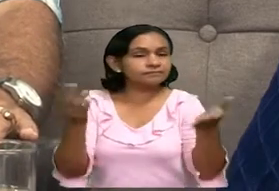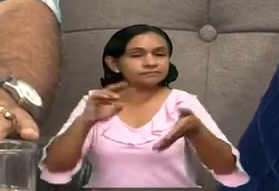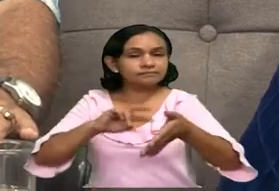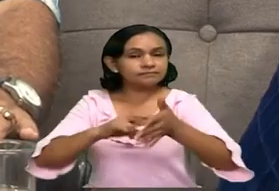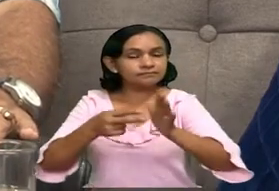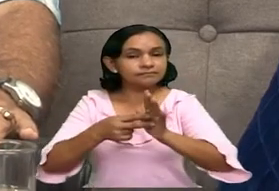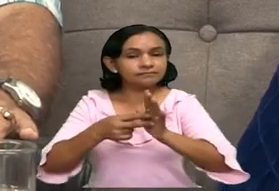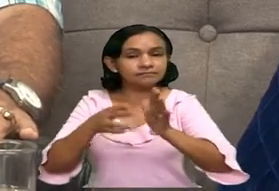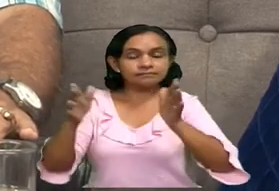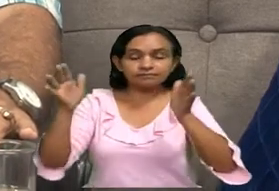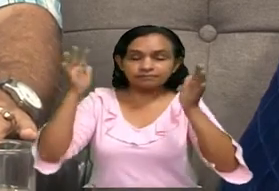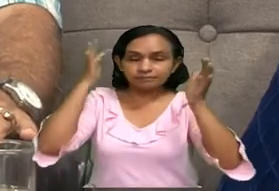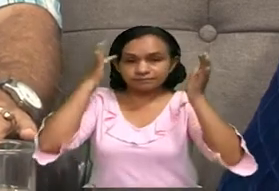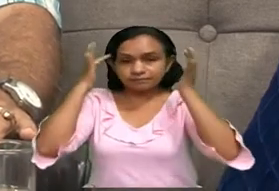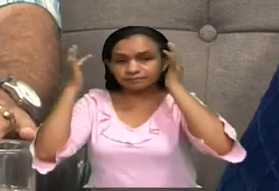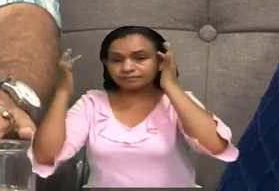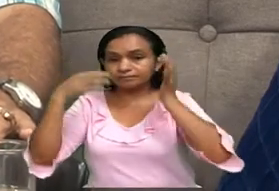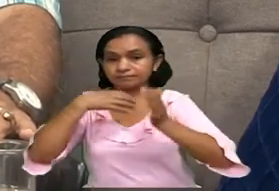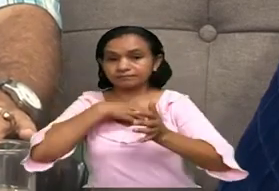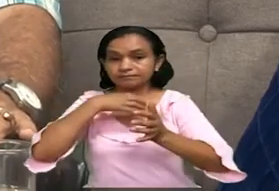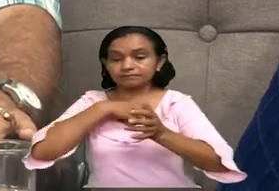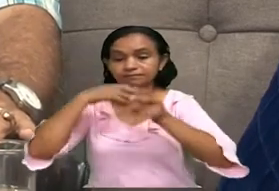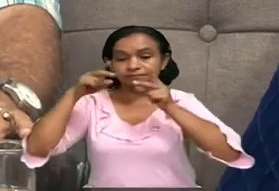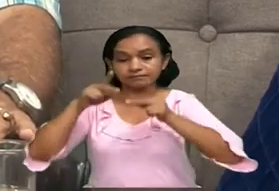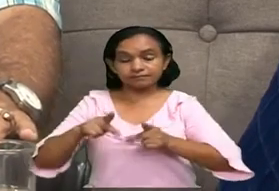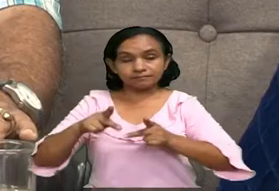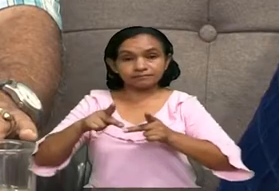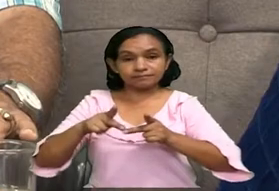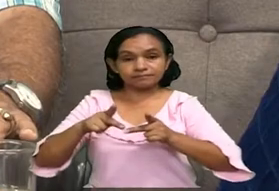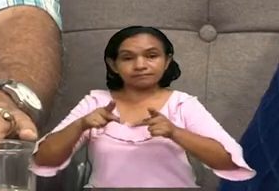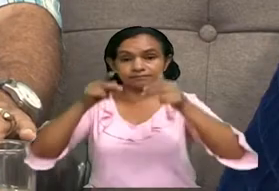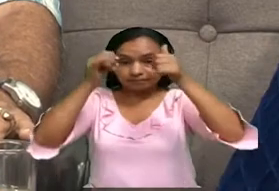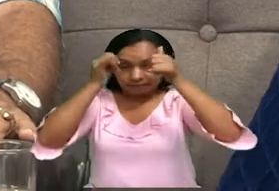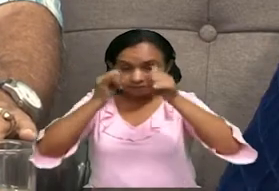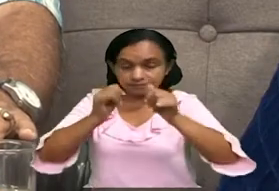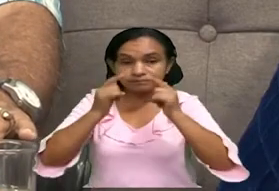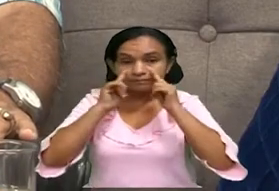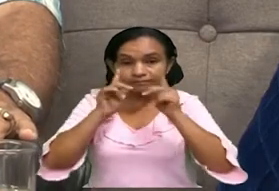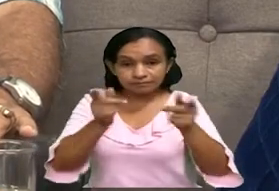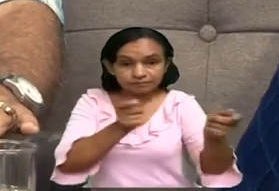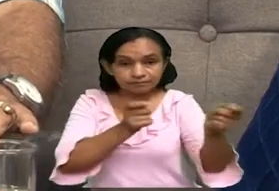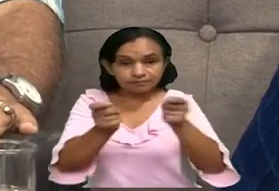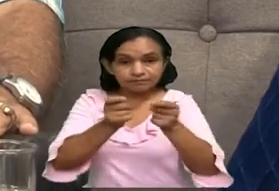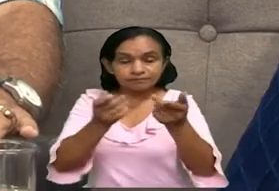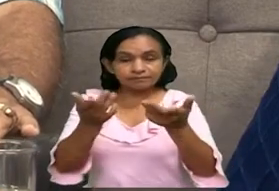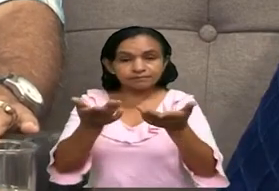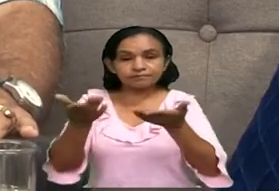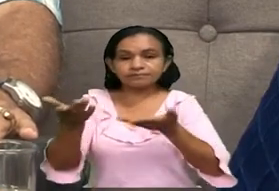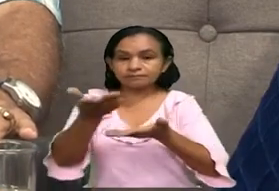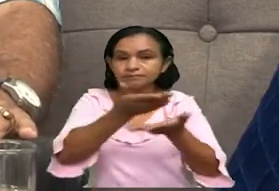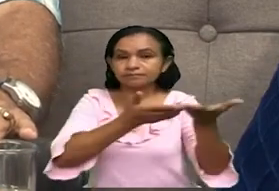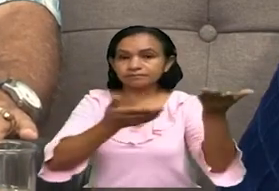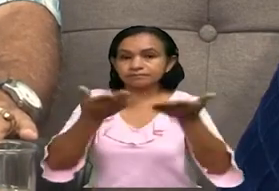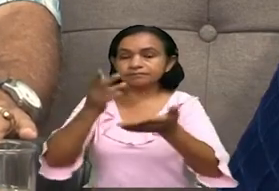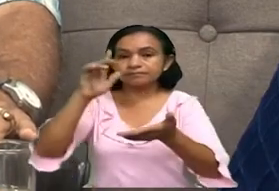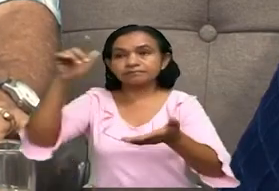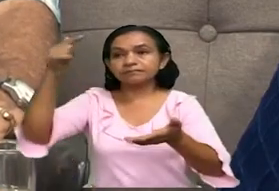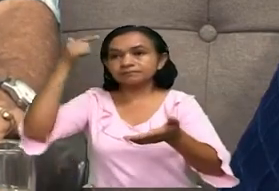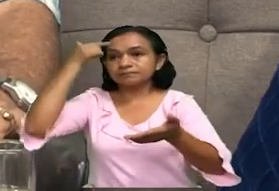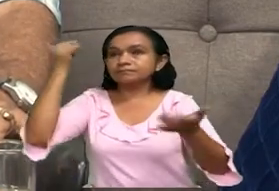la preocupación principal, el objetivo principal que tenemos los productores y que sin duda es compartida con el